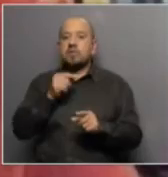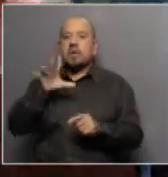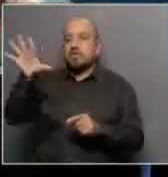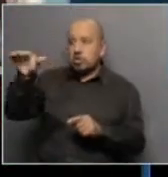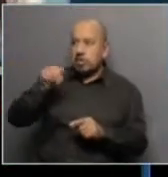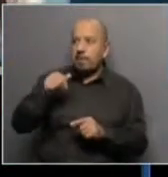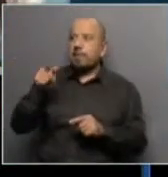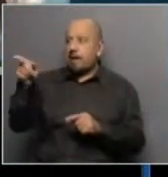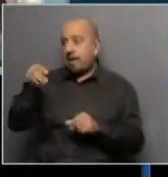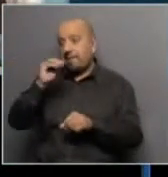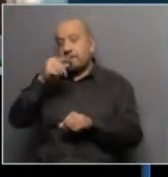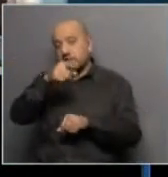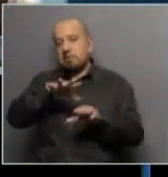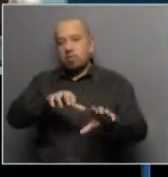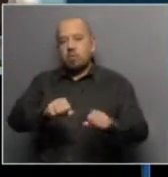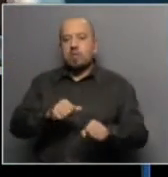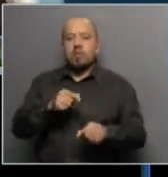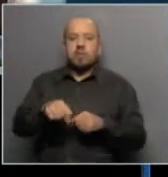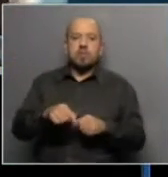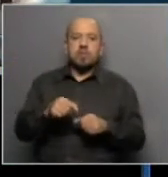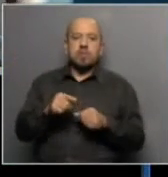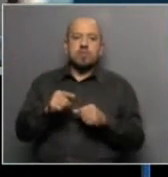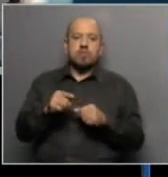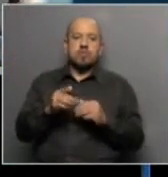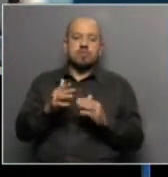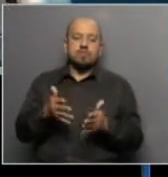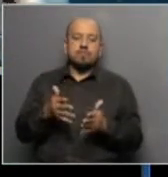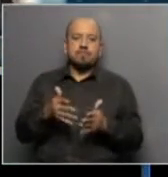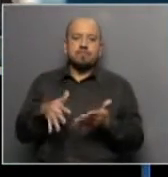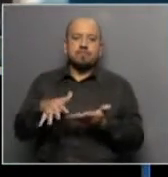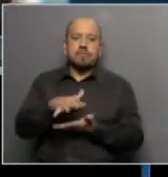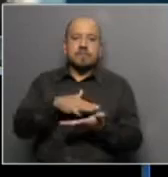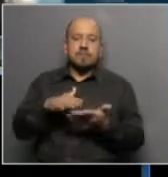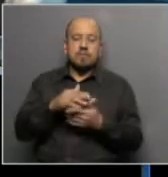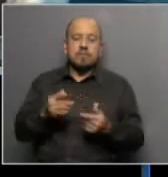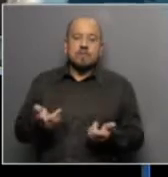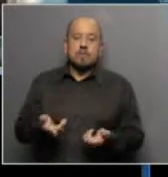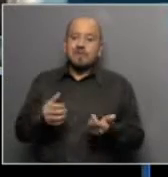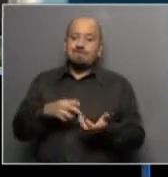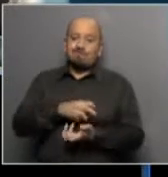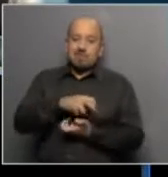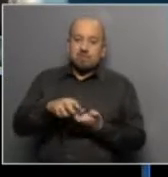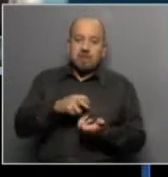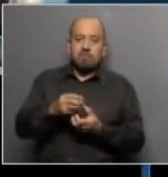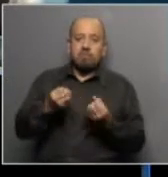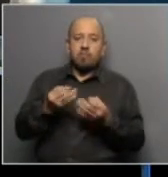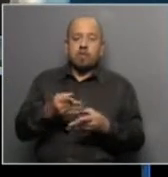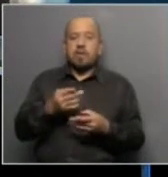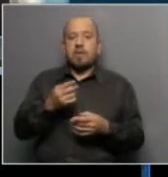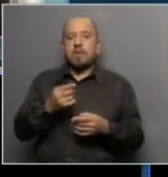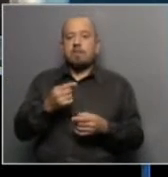que claramente en eso estamos en un escenario tremendo, donde, por poner un